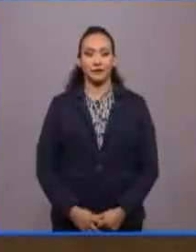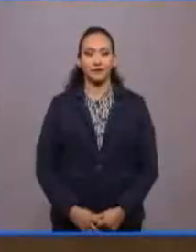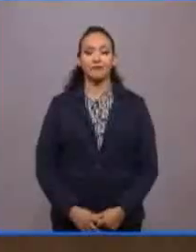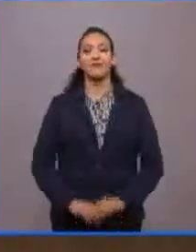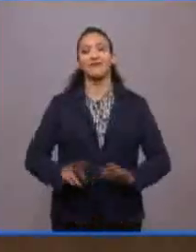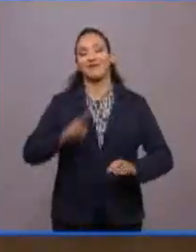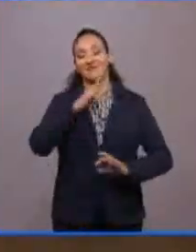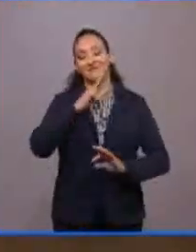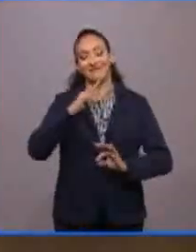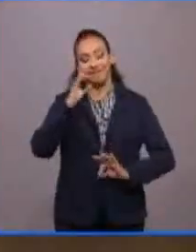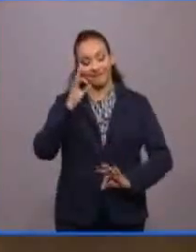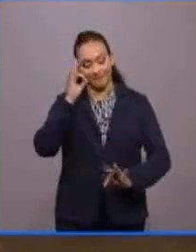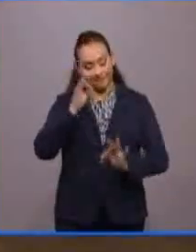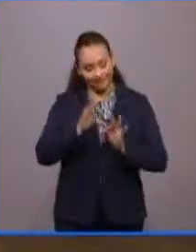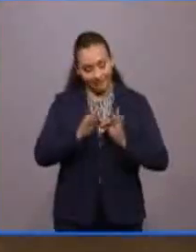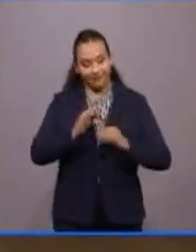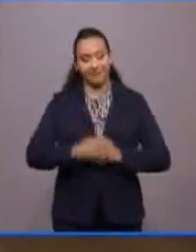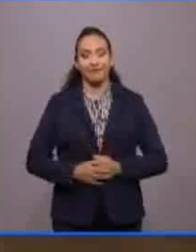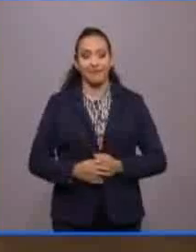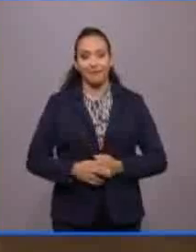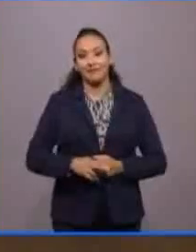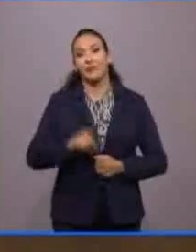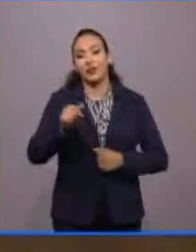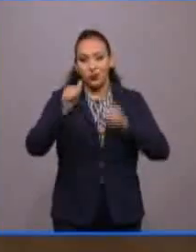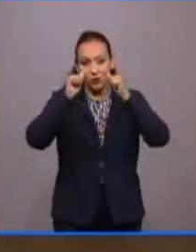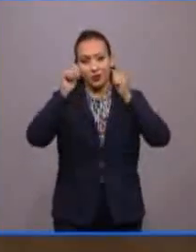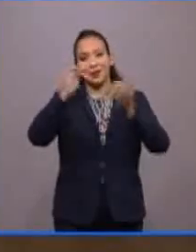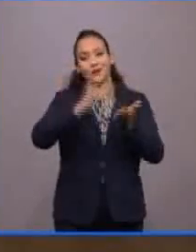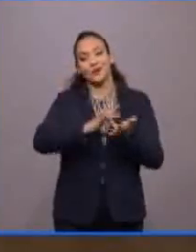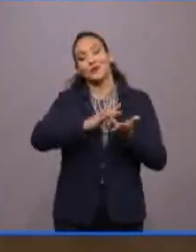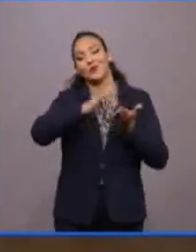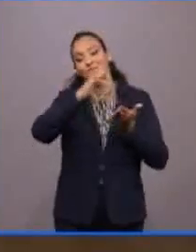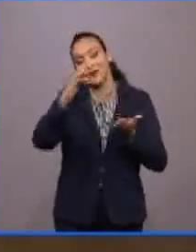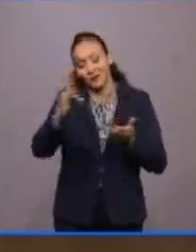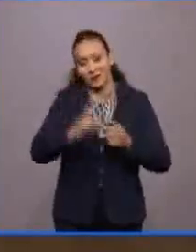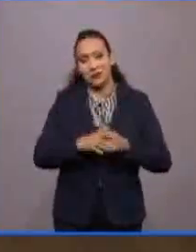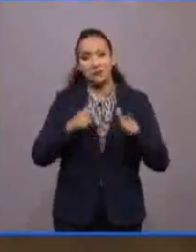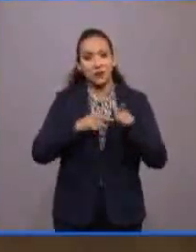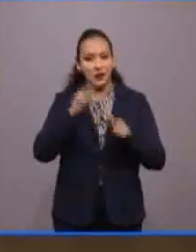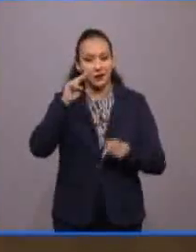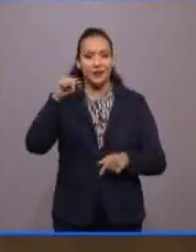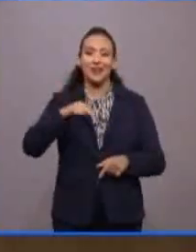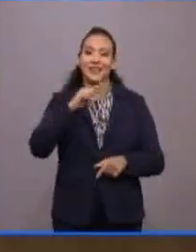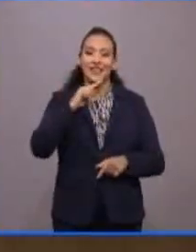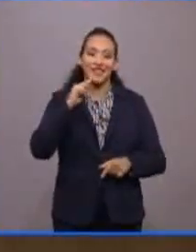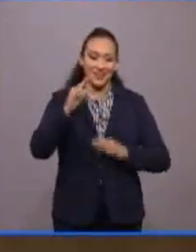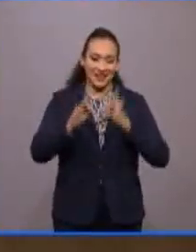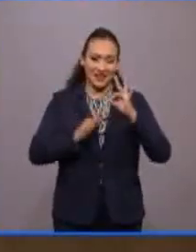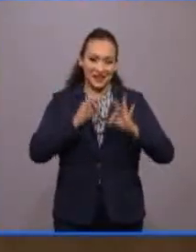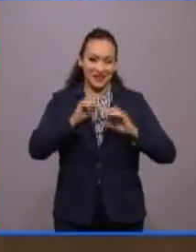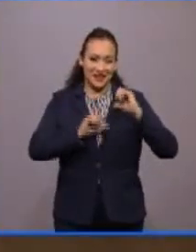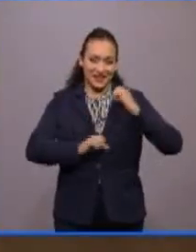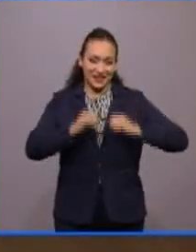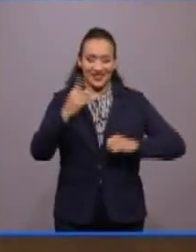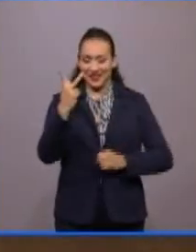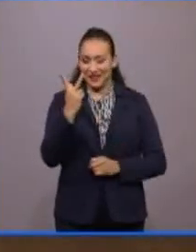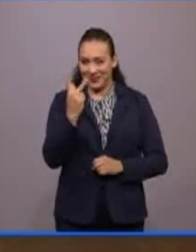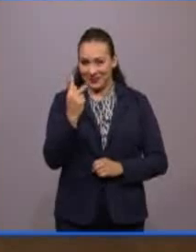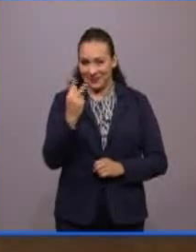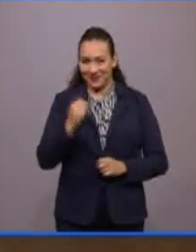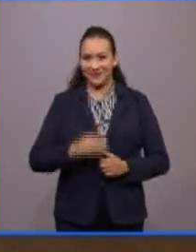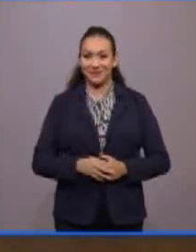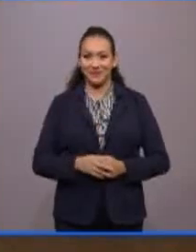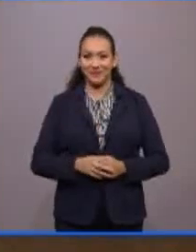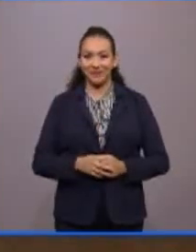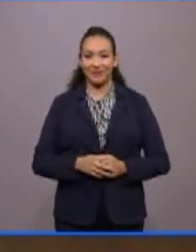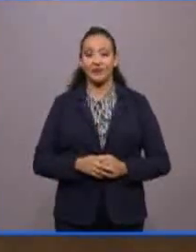Y es así como llegamos al final de este espacio de noticias, como siempre agradeciendo su compañía e invitándole a mantenerse aquí en la señal del canal del Poder Judicial